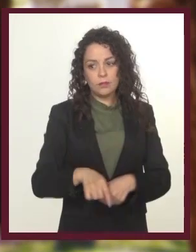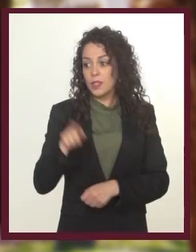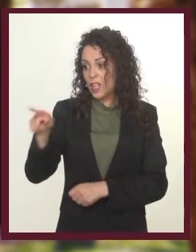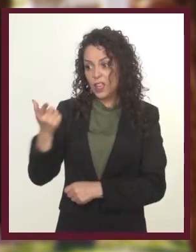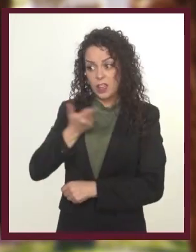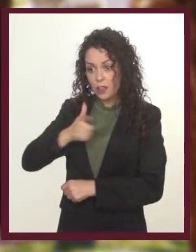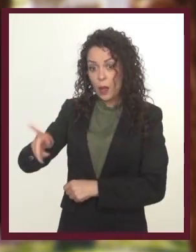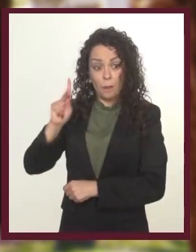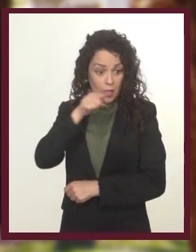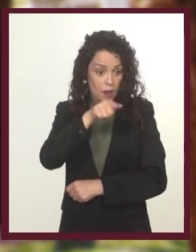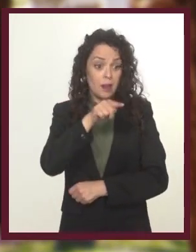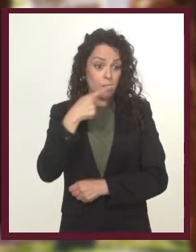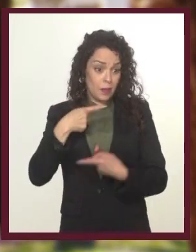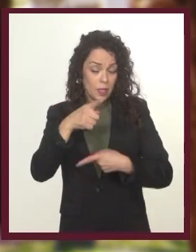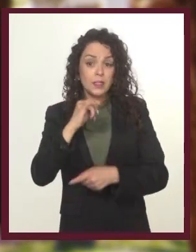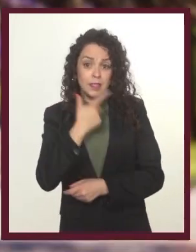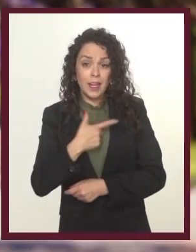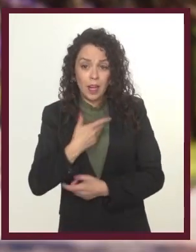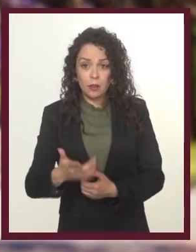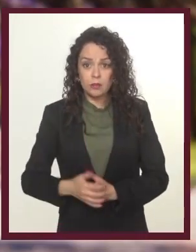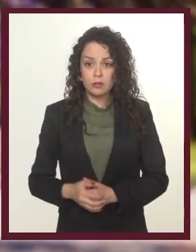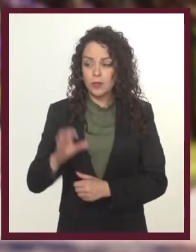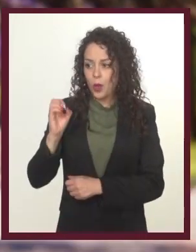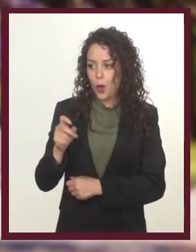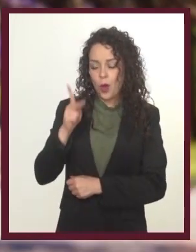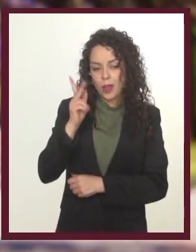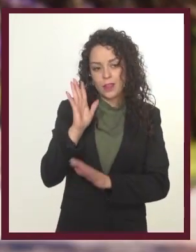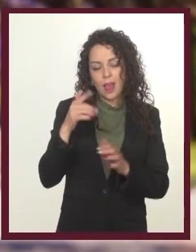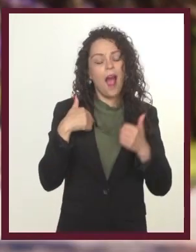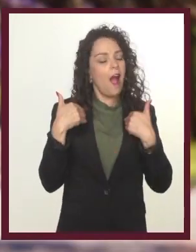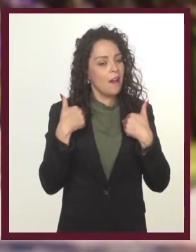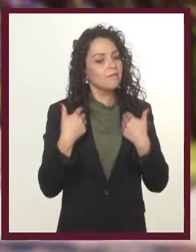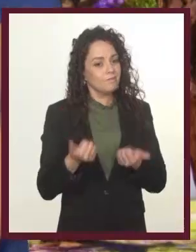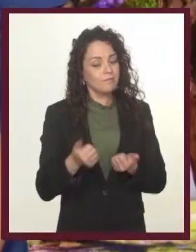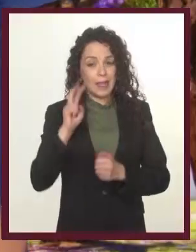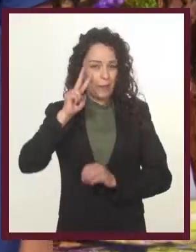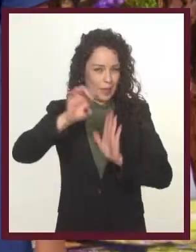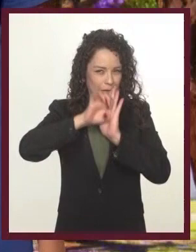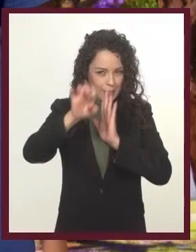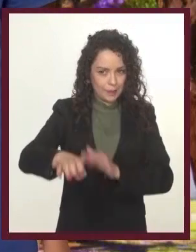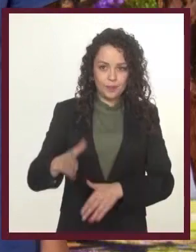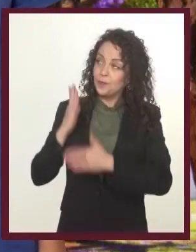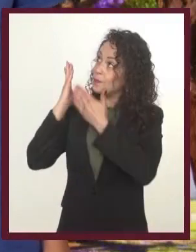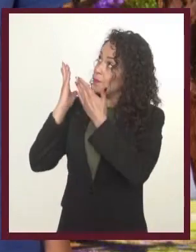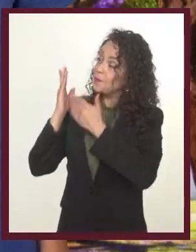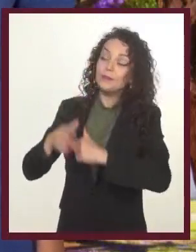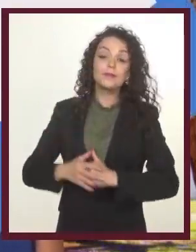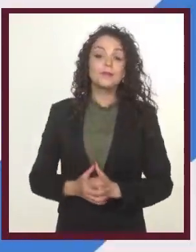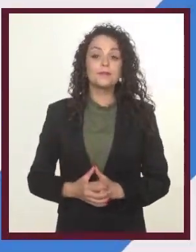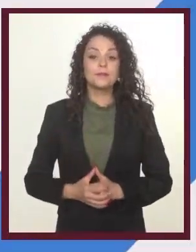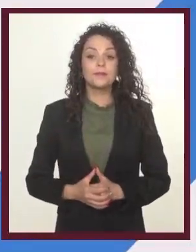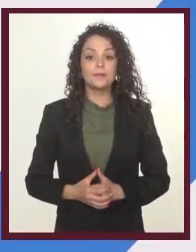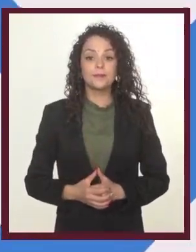no te encantaron, pero a esa persona sí. Ok, ya voy comprendiendo. Mira este ejemplo.